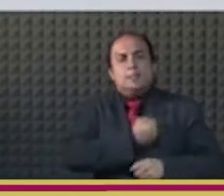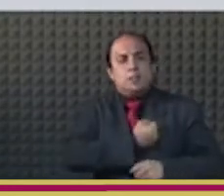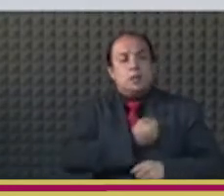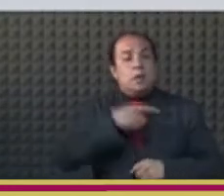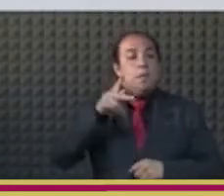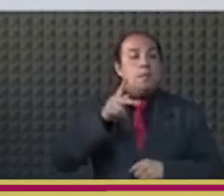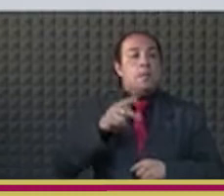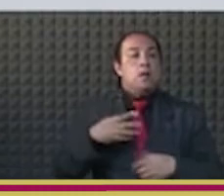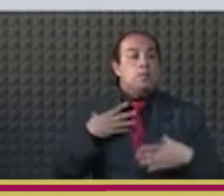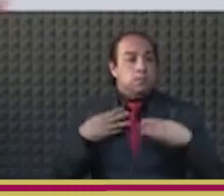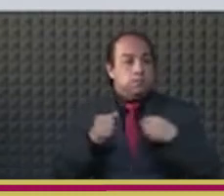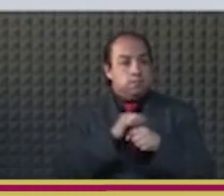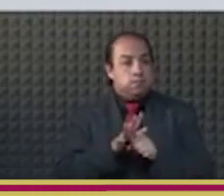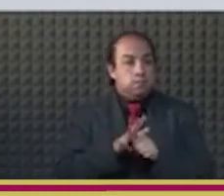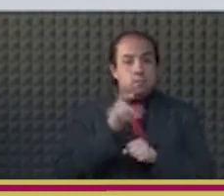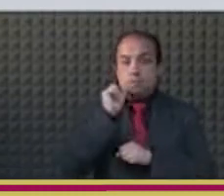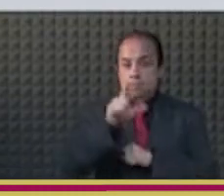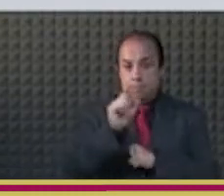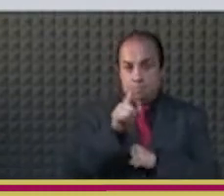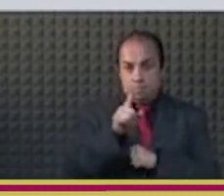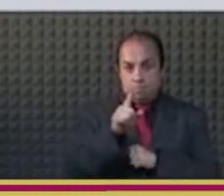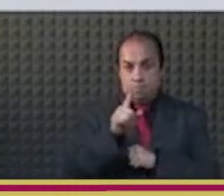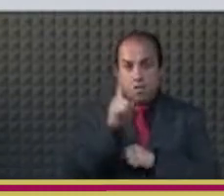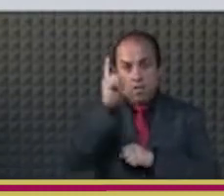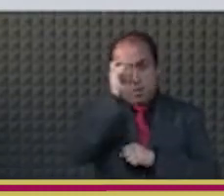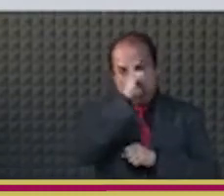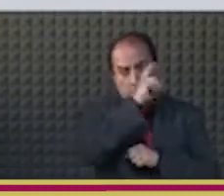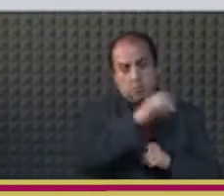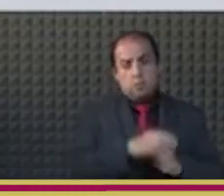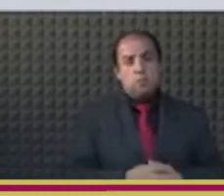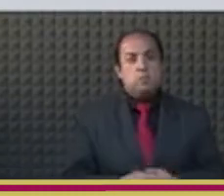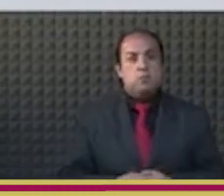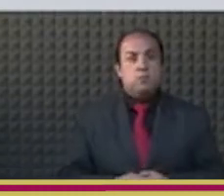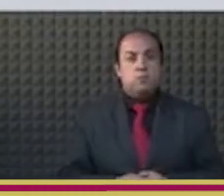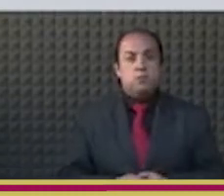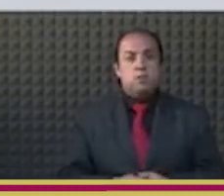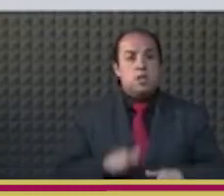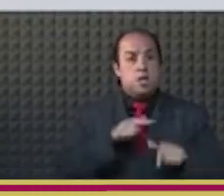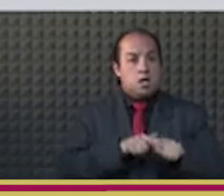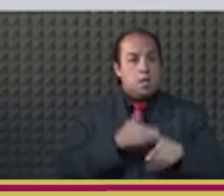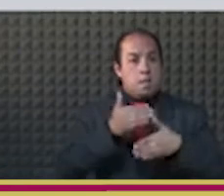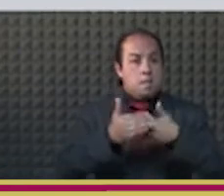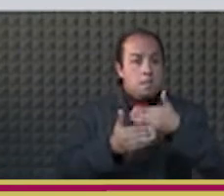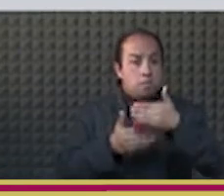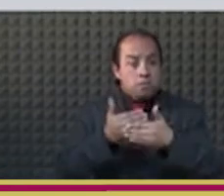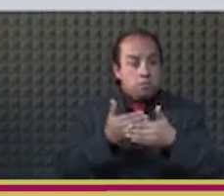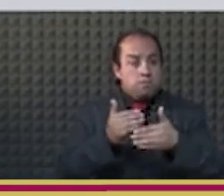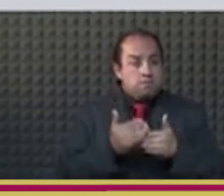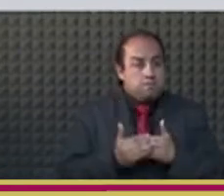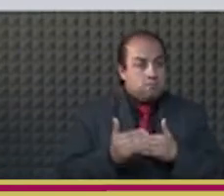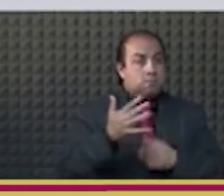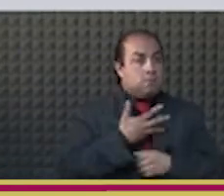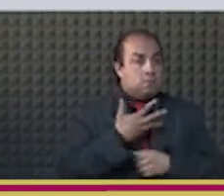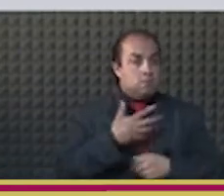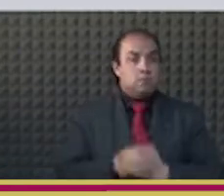la pandemia también dificultó seguir progresando en avances que